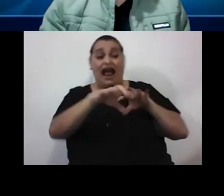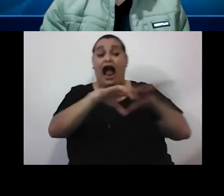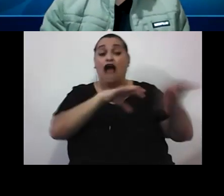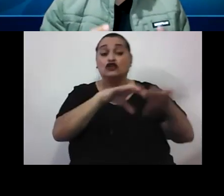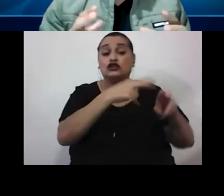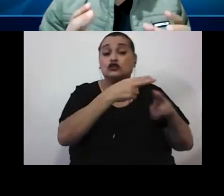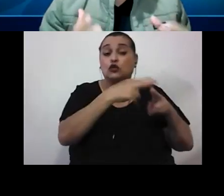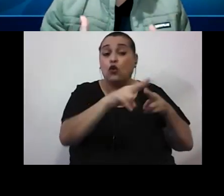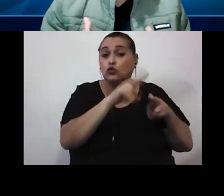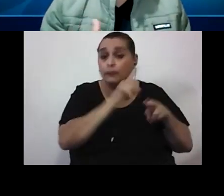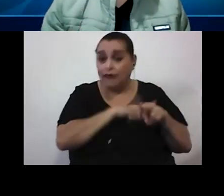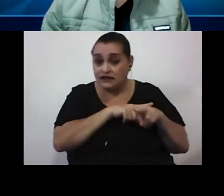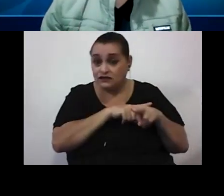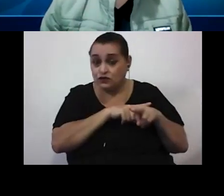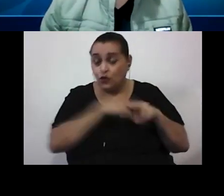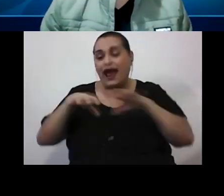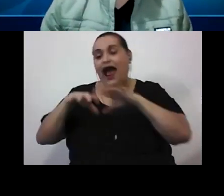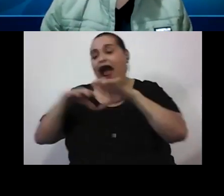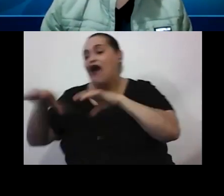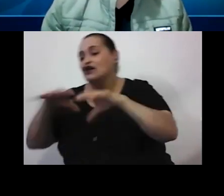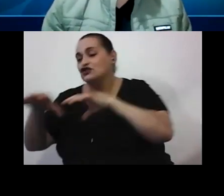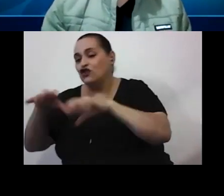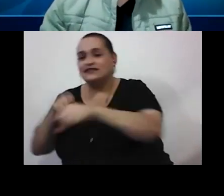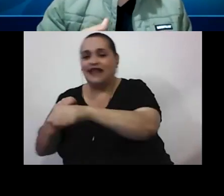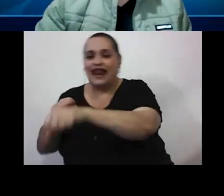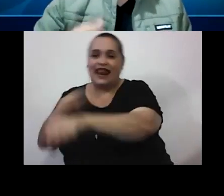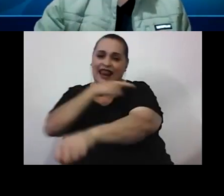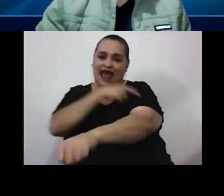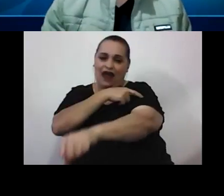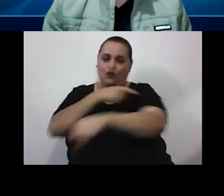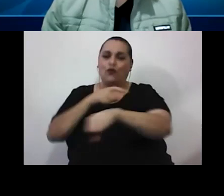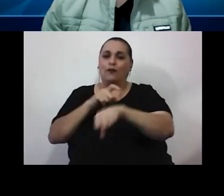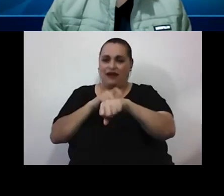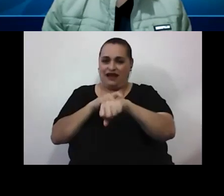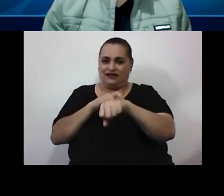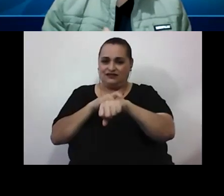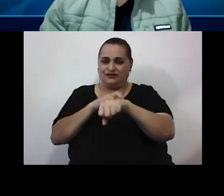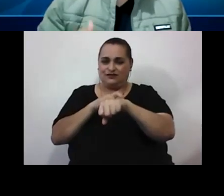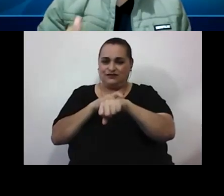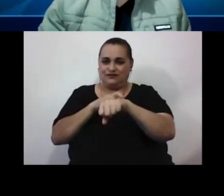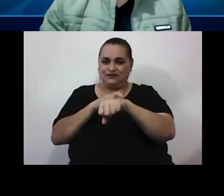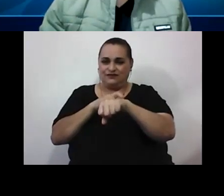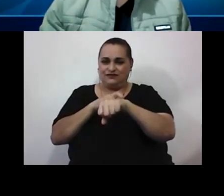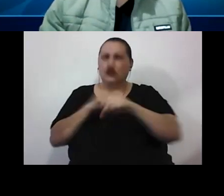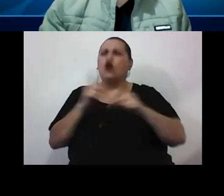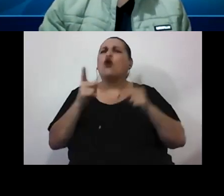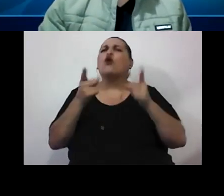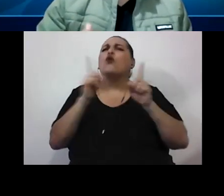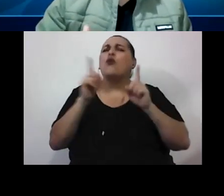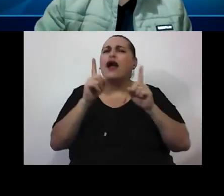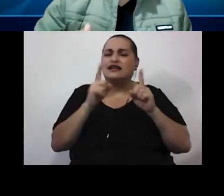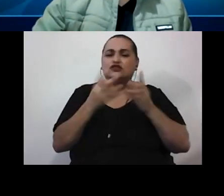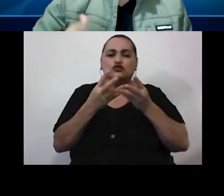plazo y acciones de largo plazo. ¿Cuáles prácticas? ¿Cuáles acciones